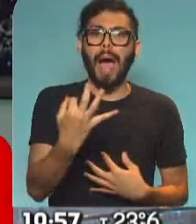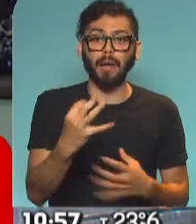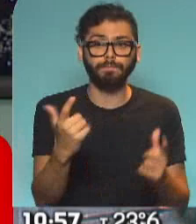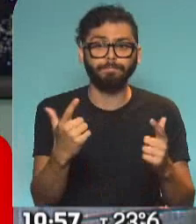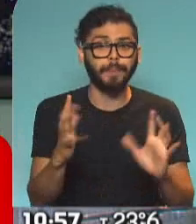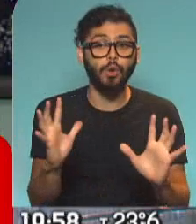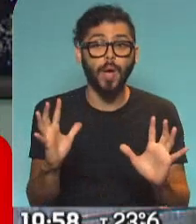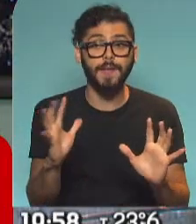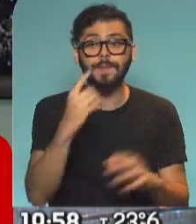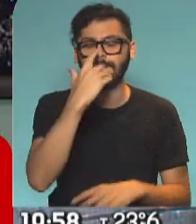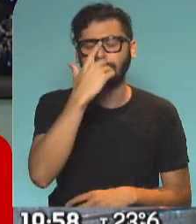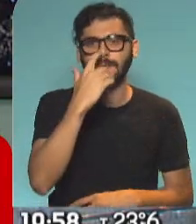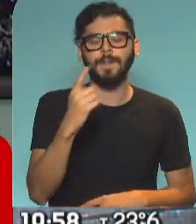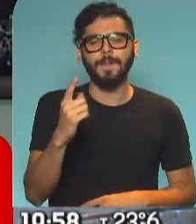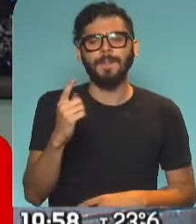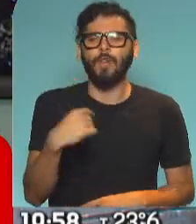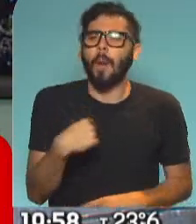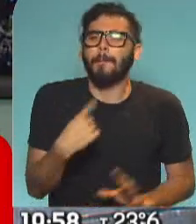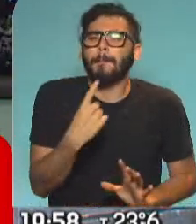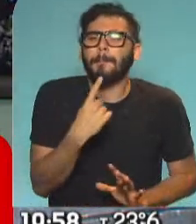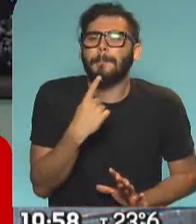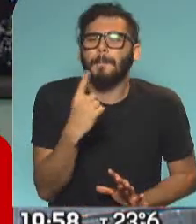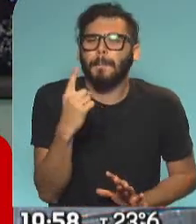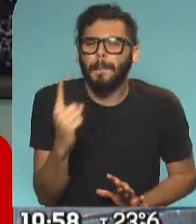eficacia. Quiero preguntarle esto no para